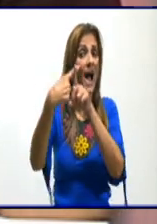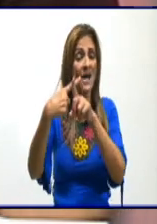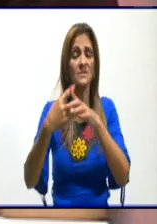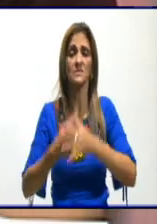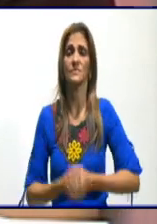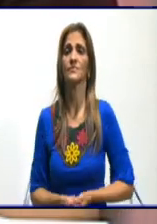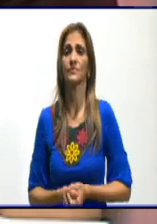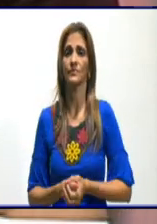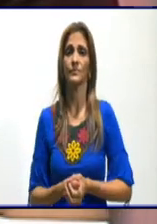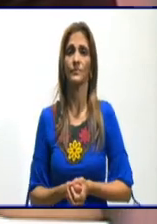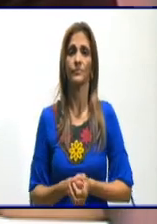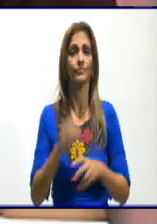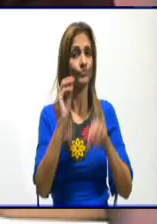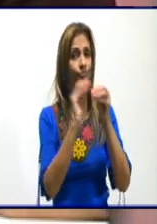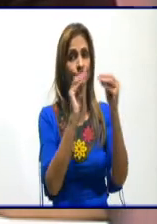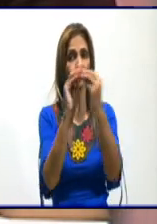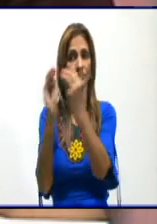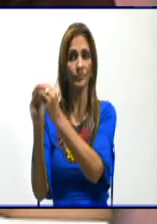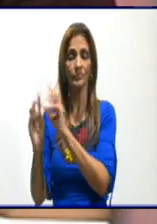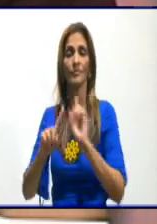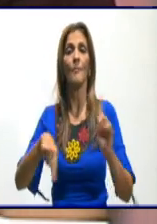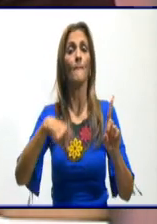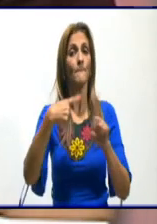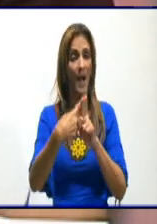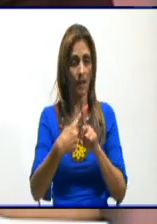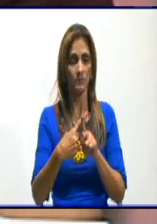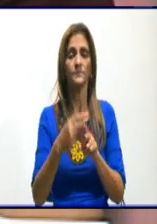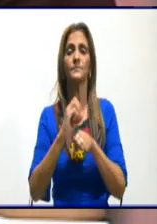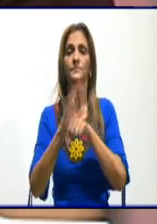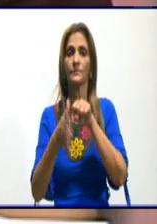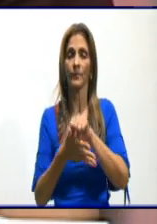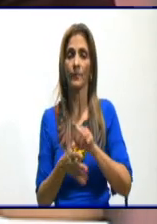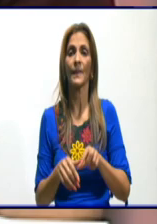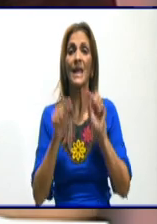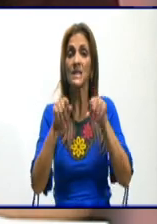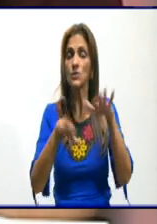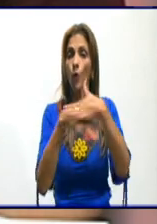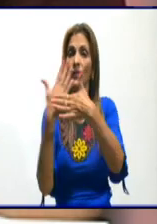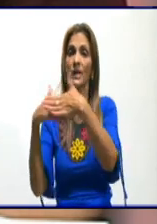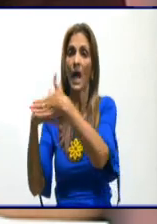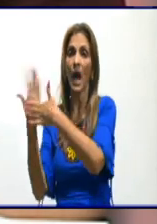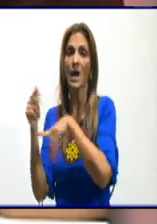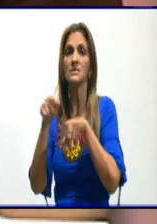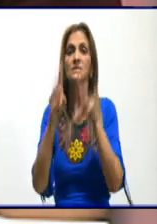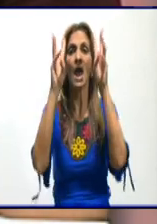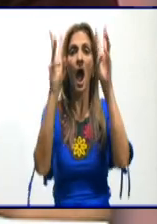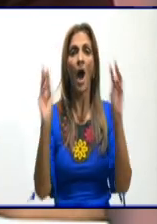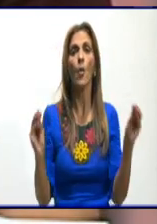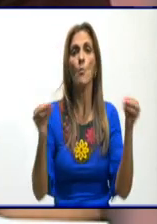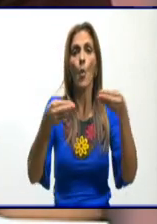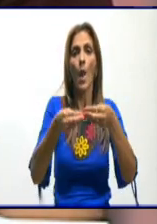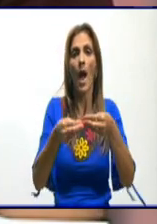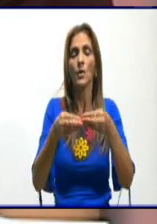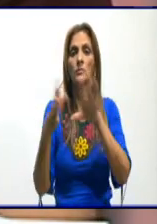periodo donde más notificación de casos ha habido. En esos días se acumularon como promedio